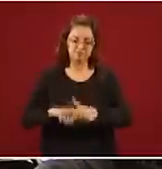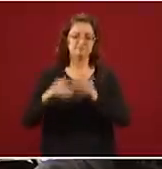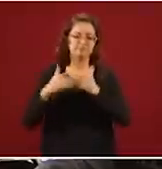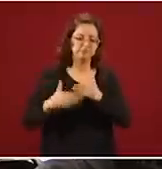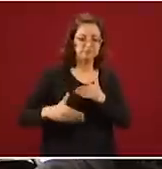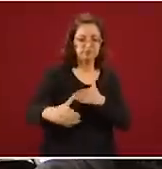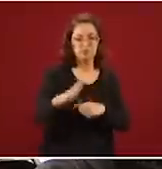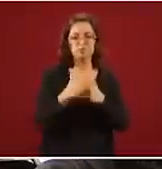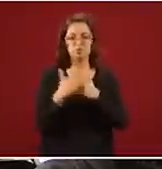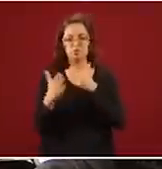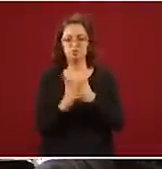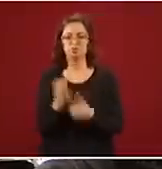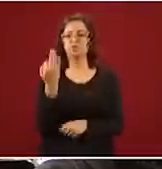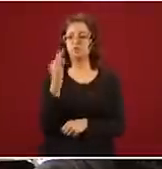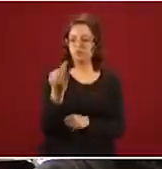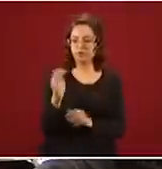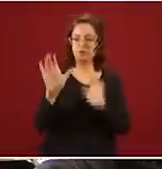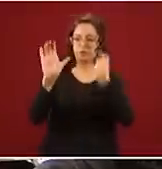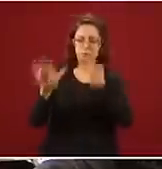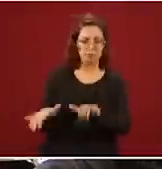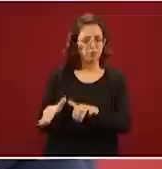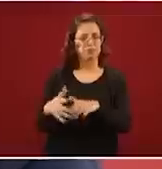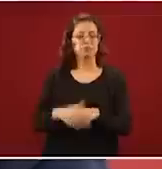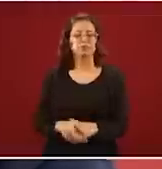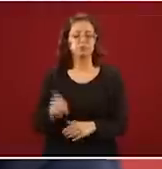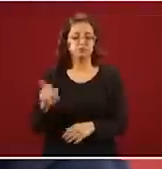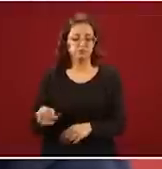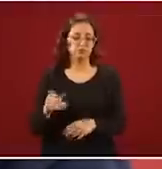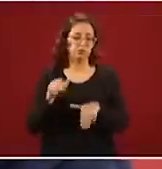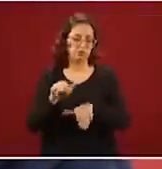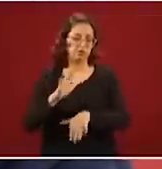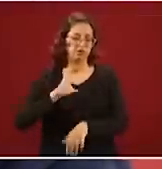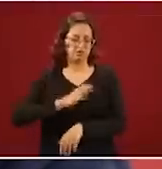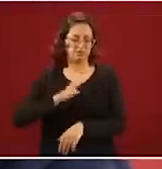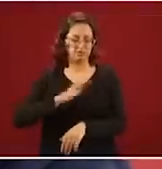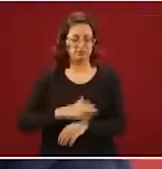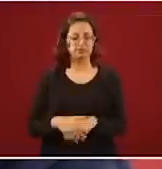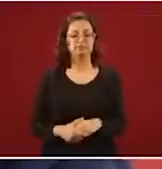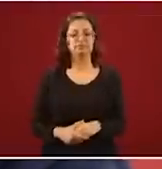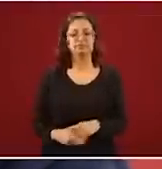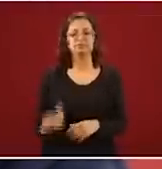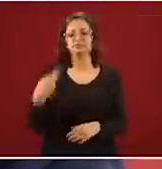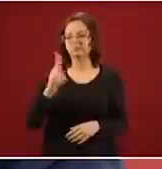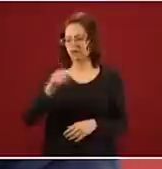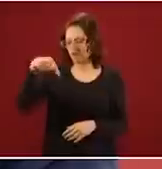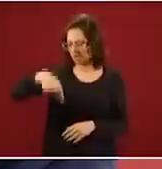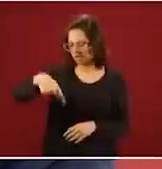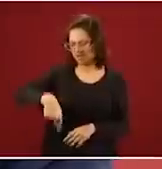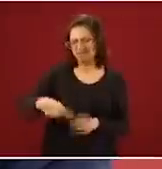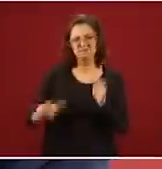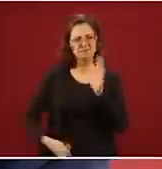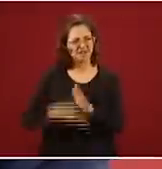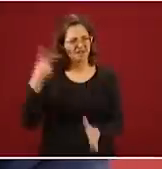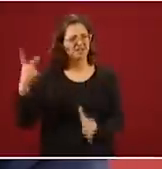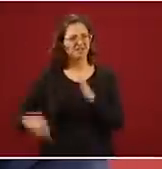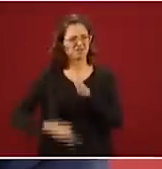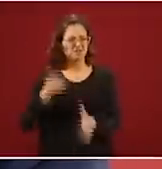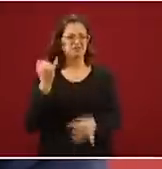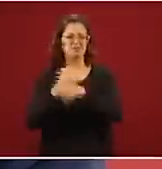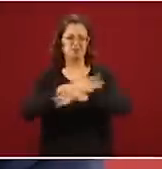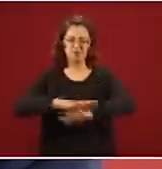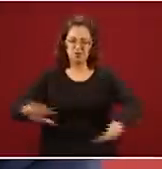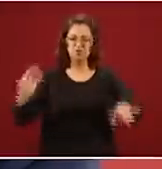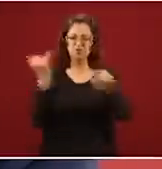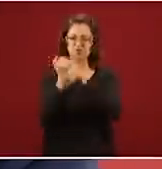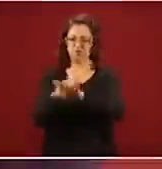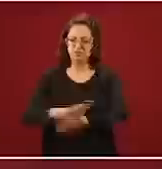En febrero, el oncológico. Pero aquí vamos a estar hablando aquí sobre todo esto